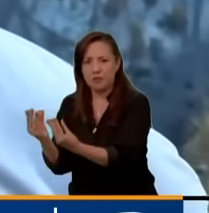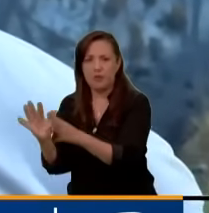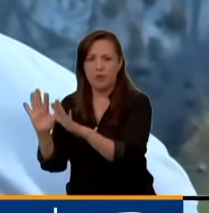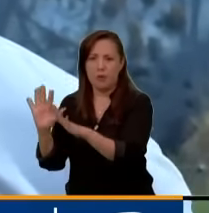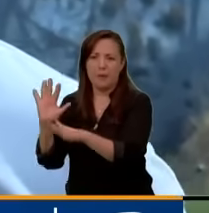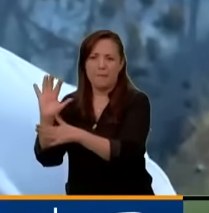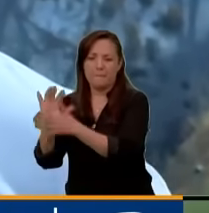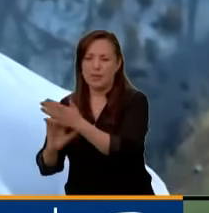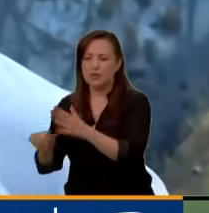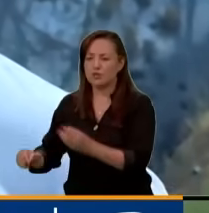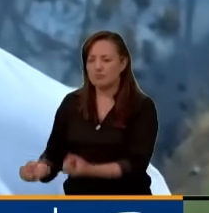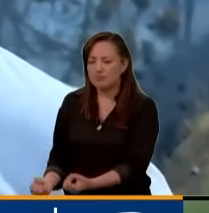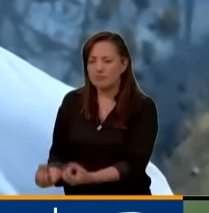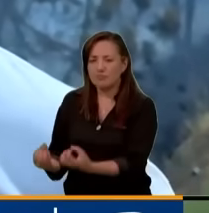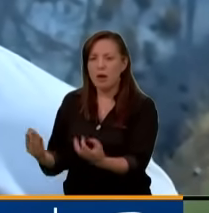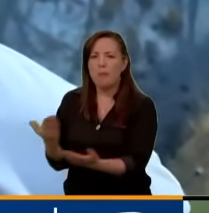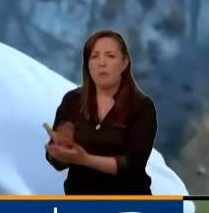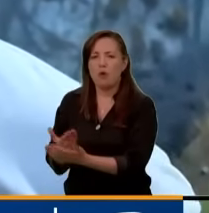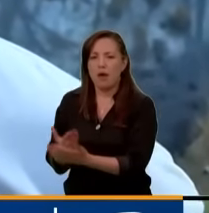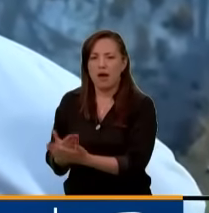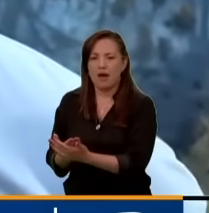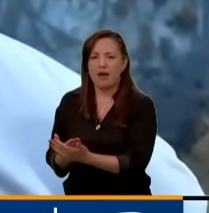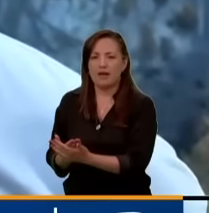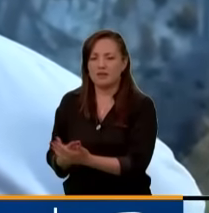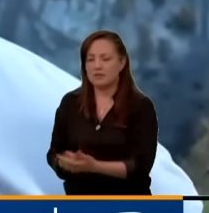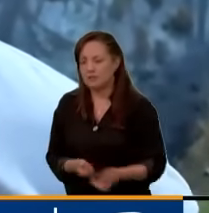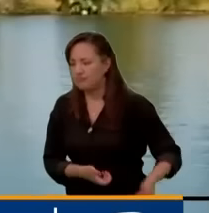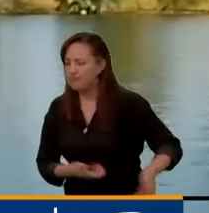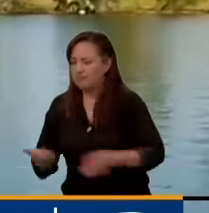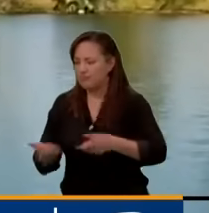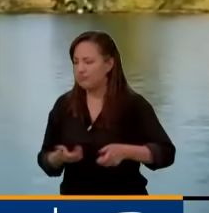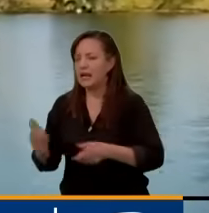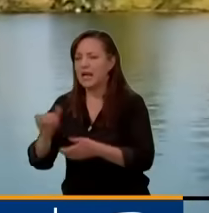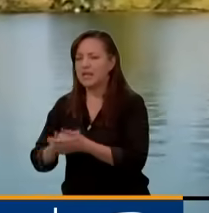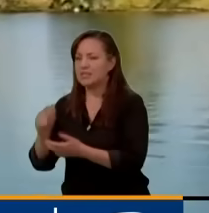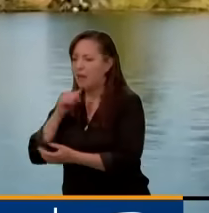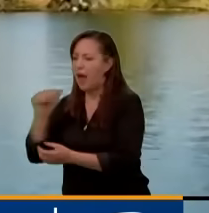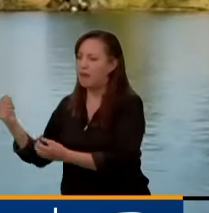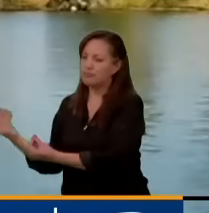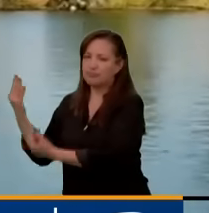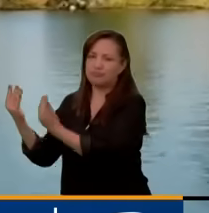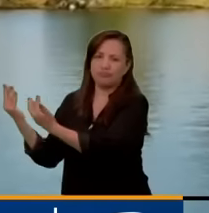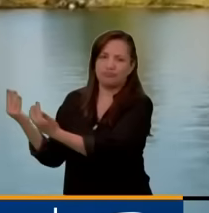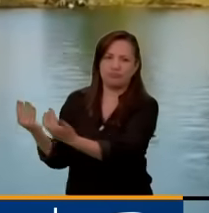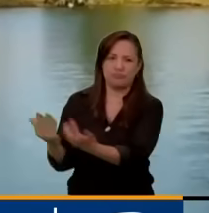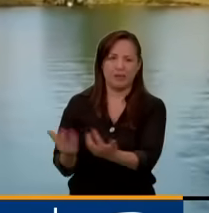la zona verde estuviera húmeda y las llamas no tuvieran mucha fuerza.